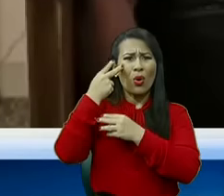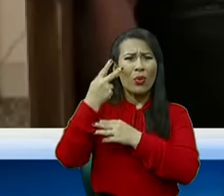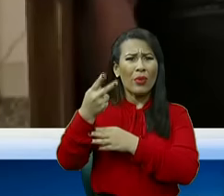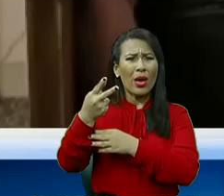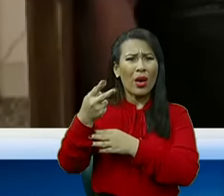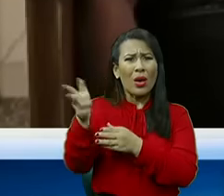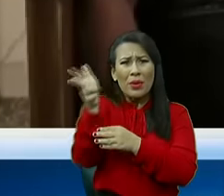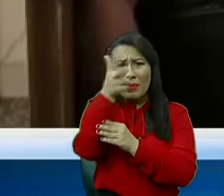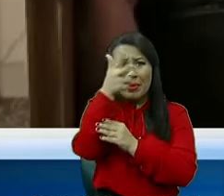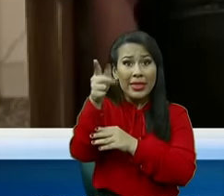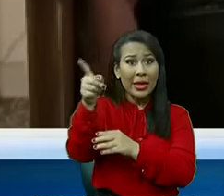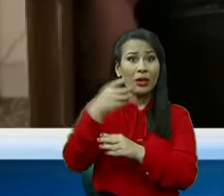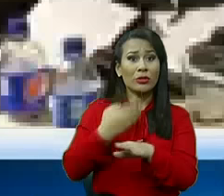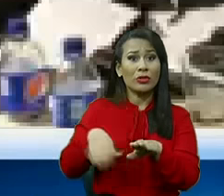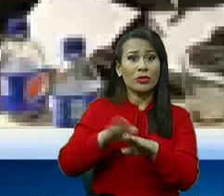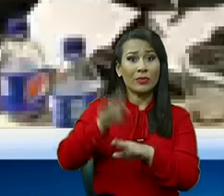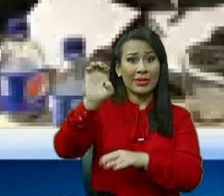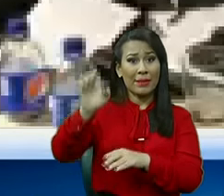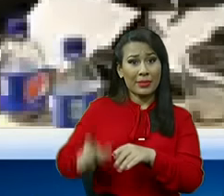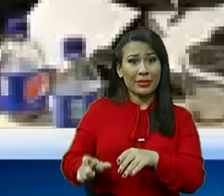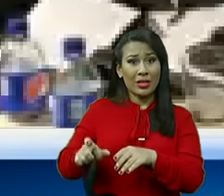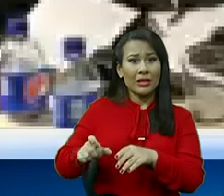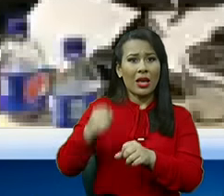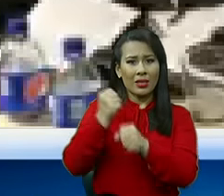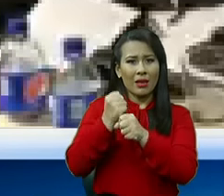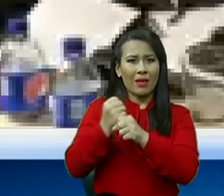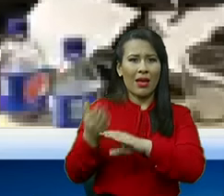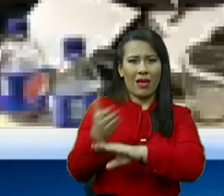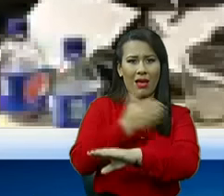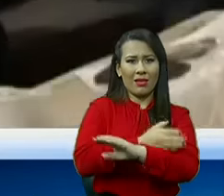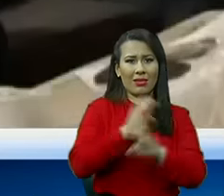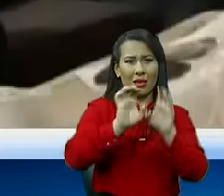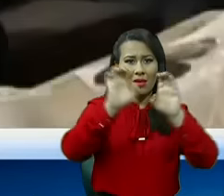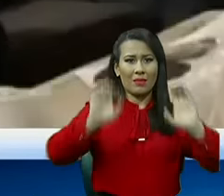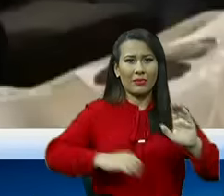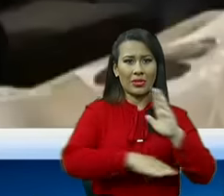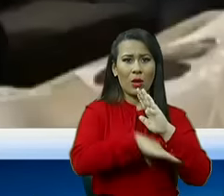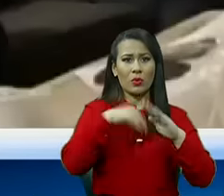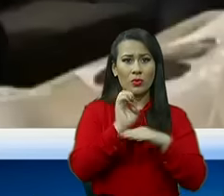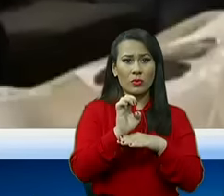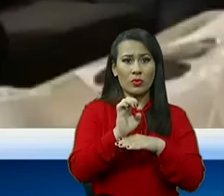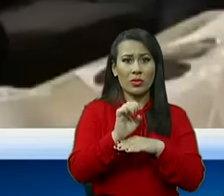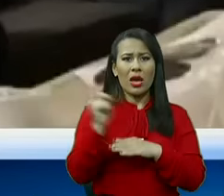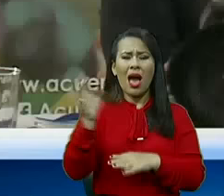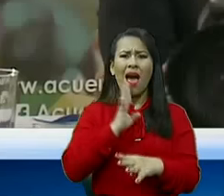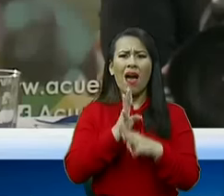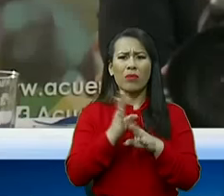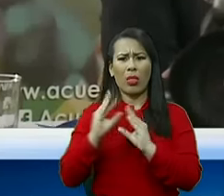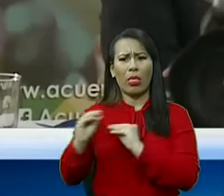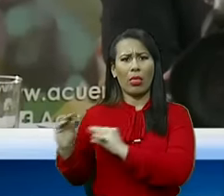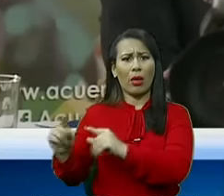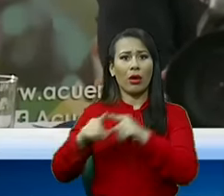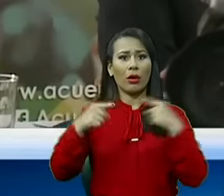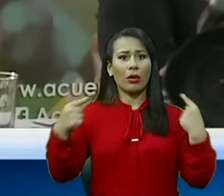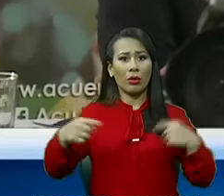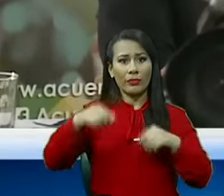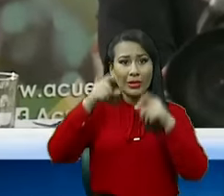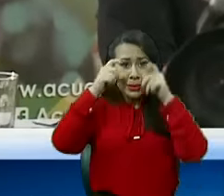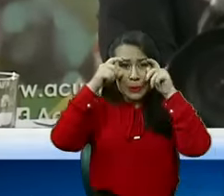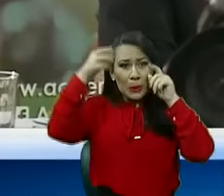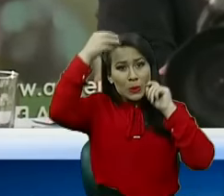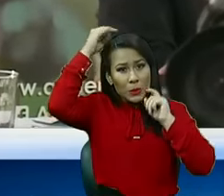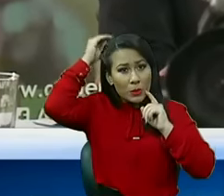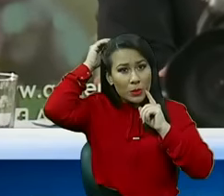sociales con declaraciones de Carlos pareja Yeli sobre el candidato a la vicepresidencia Jorge gl espinel en las decisiones de la estatal Petro